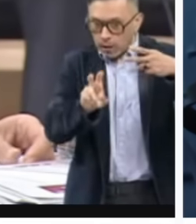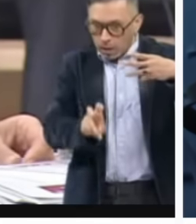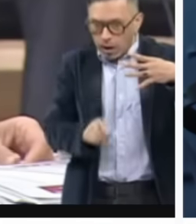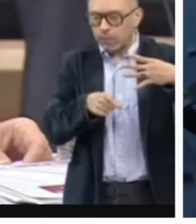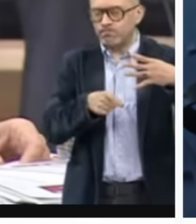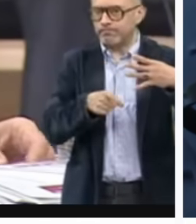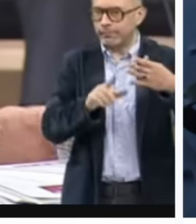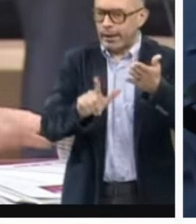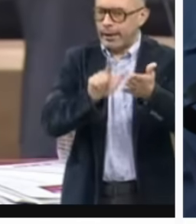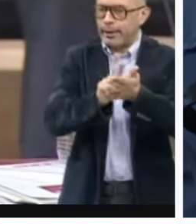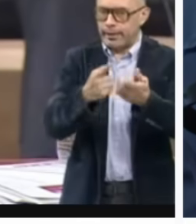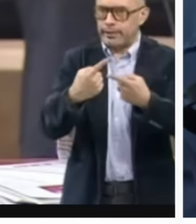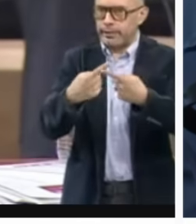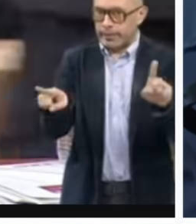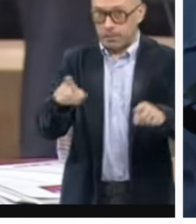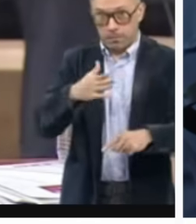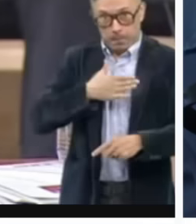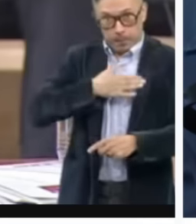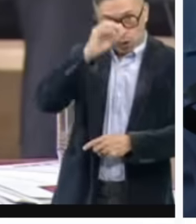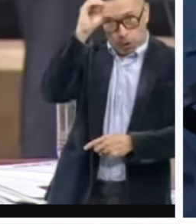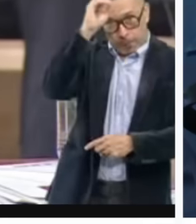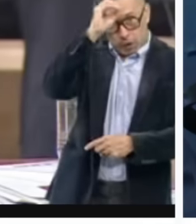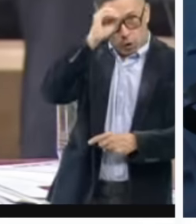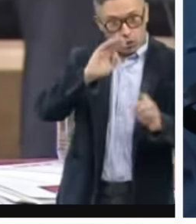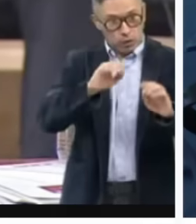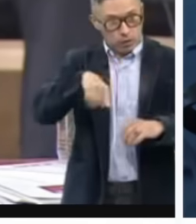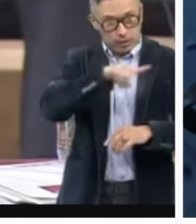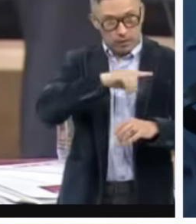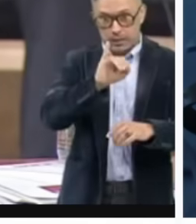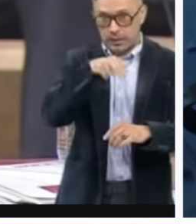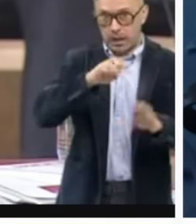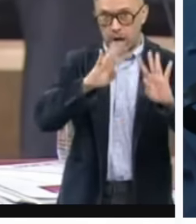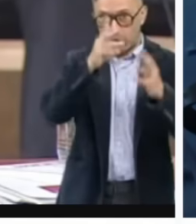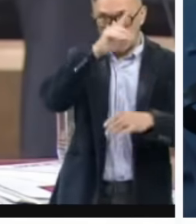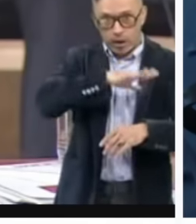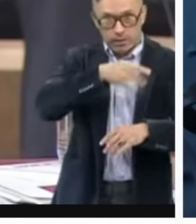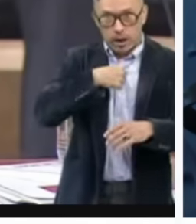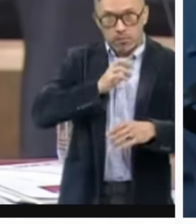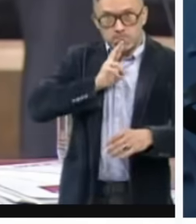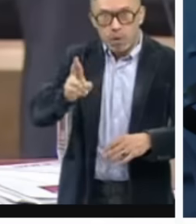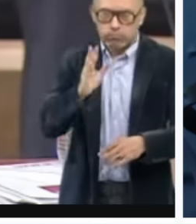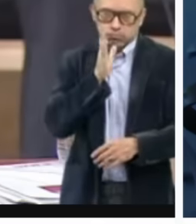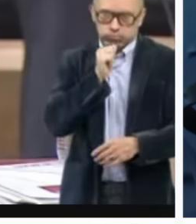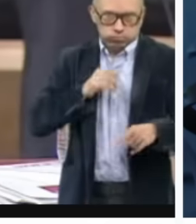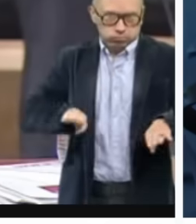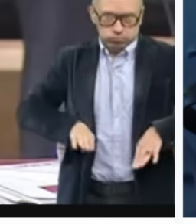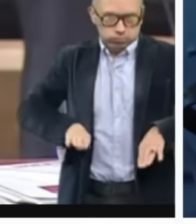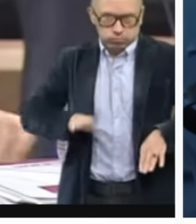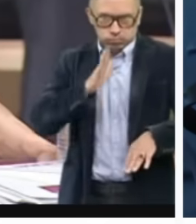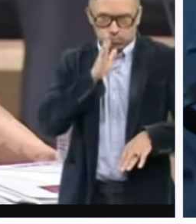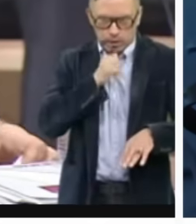que desde mi punto de vista no le corresponden a este Consejo General, como se expresa aquí en algunas partes de la